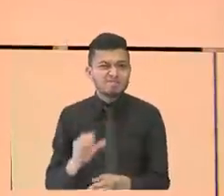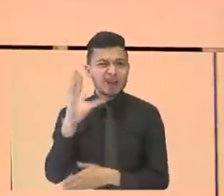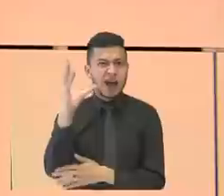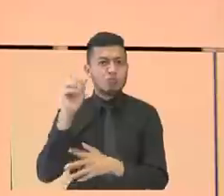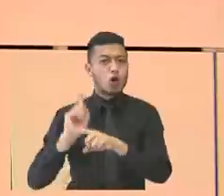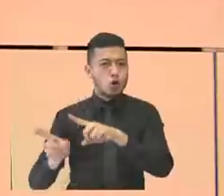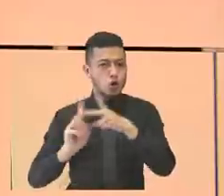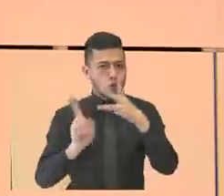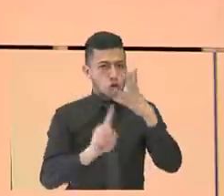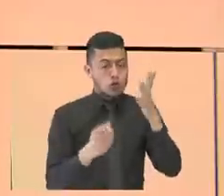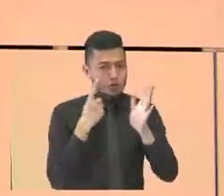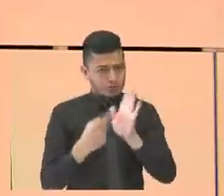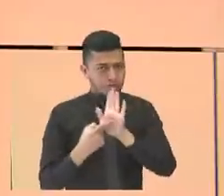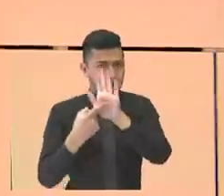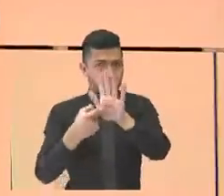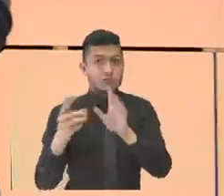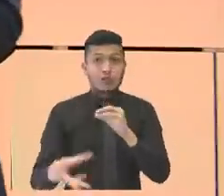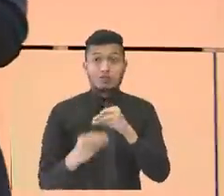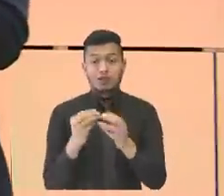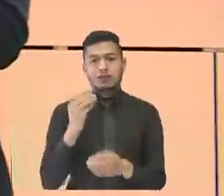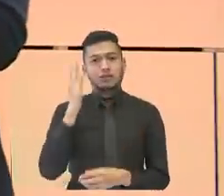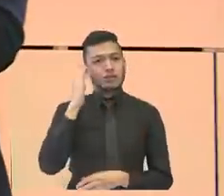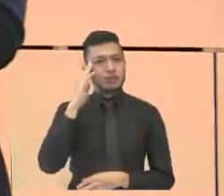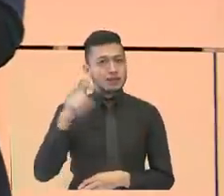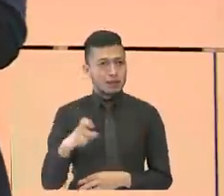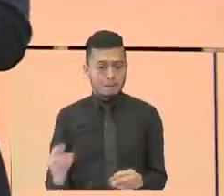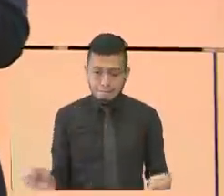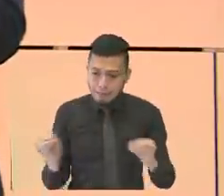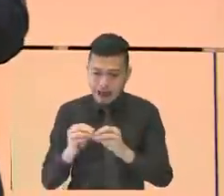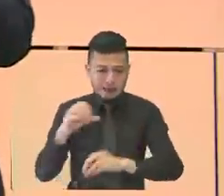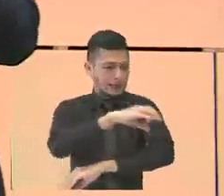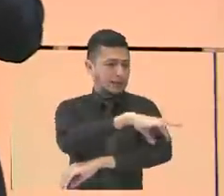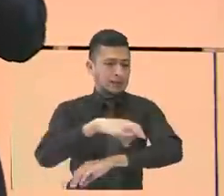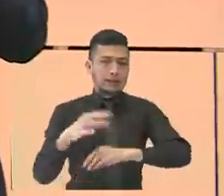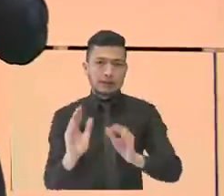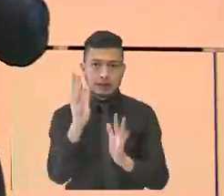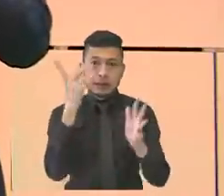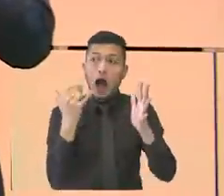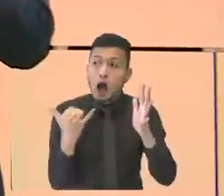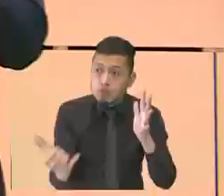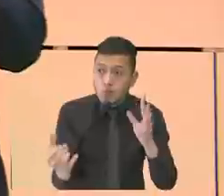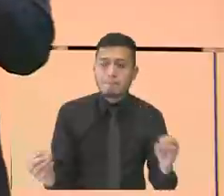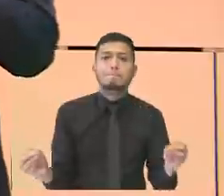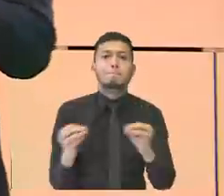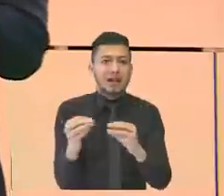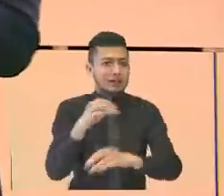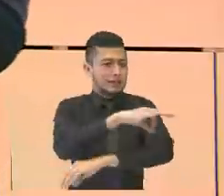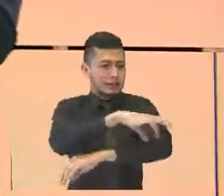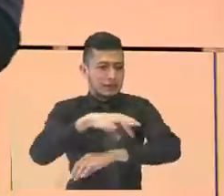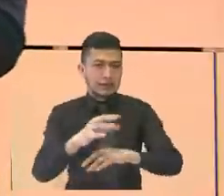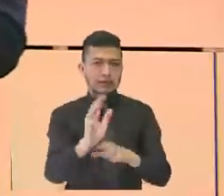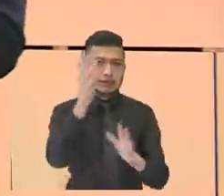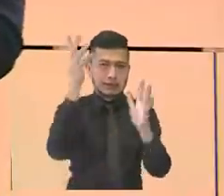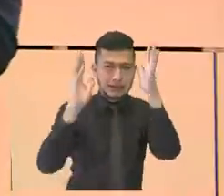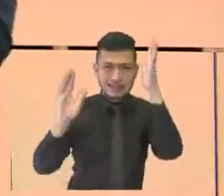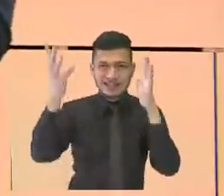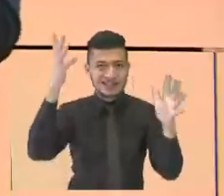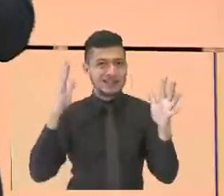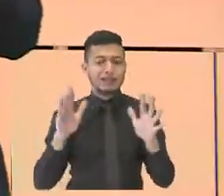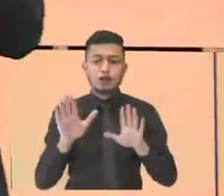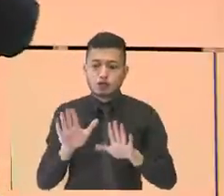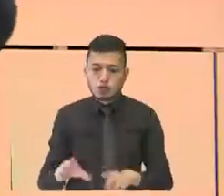supuesto, muchos más árboles, no solo los que hay, sino muchos más, mucho más arbolado